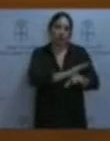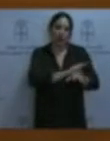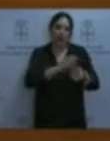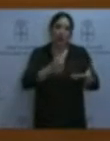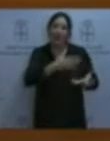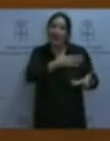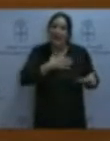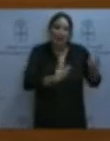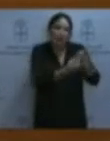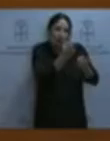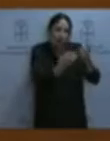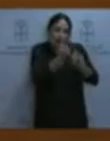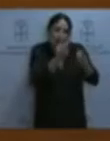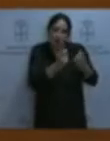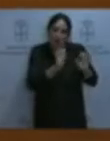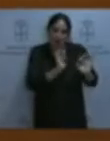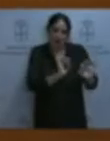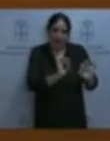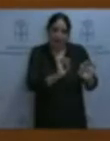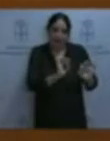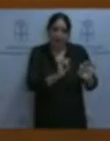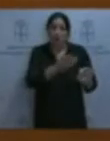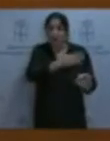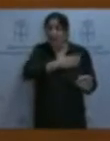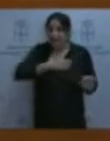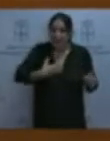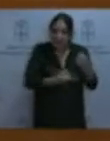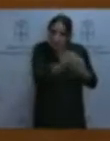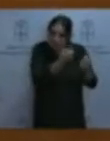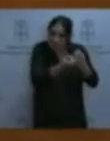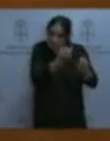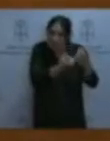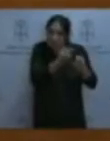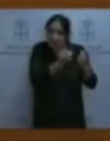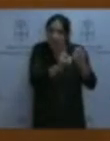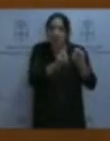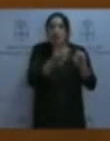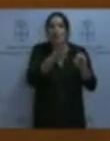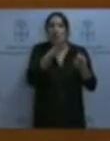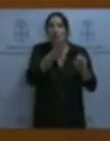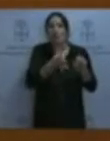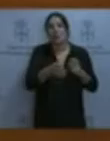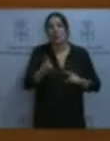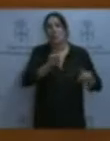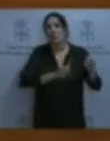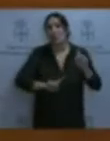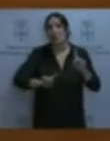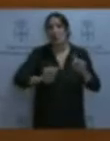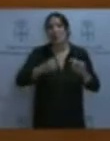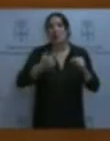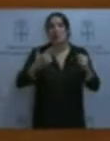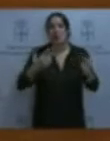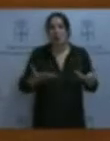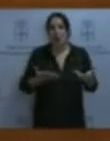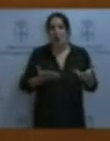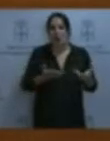recabar información, como no puede ser de otra manera. Y es recabar información porque partimos de un primer problema, y es las dificultades de